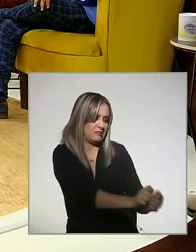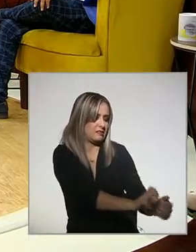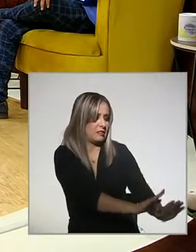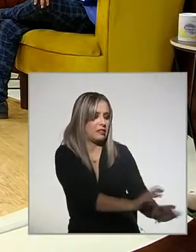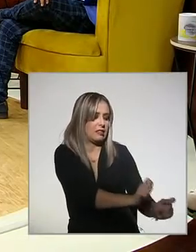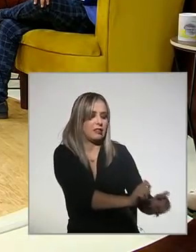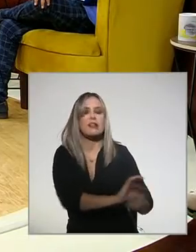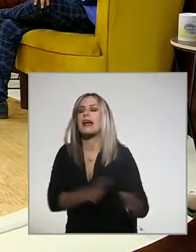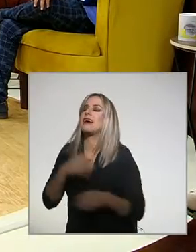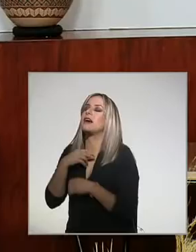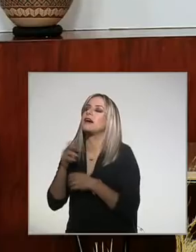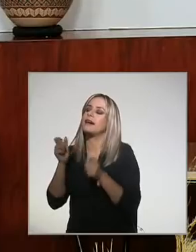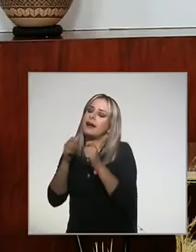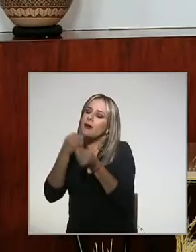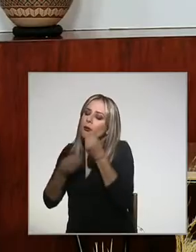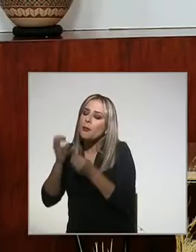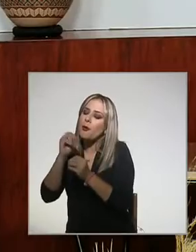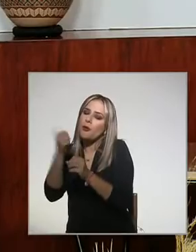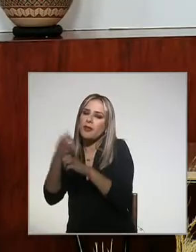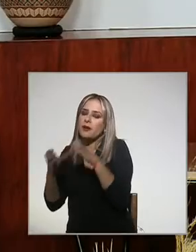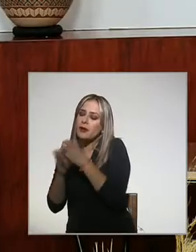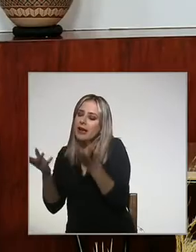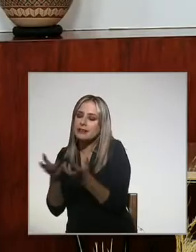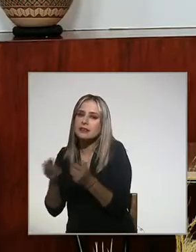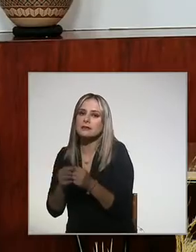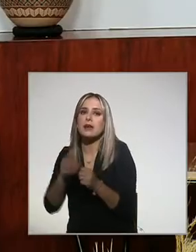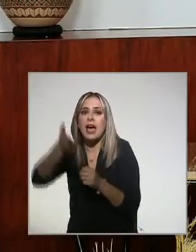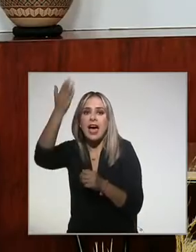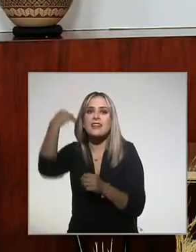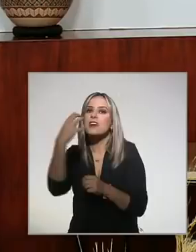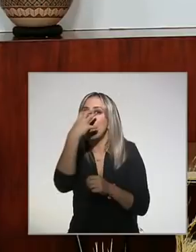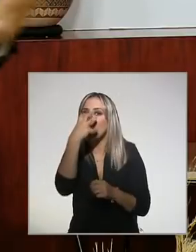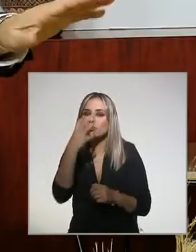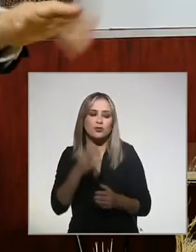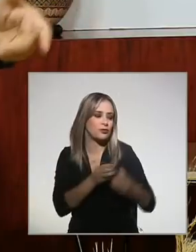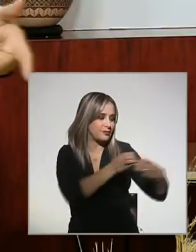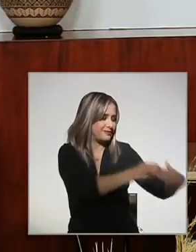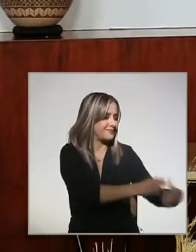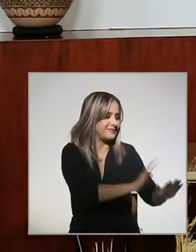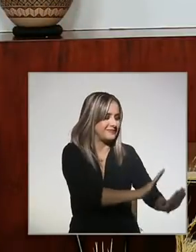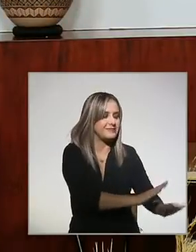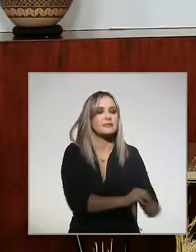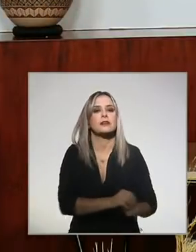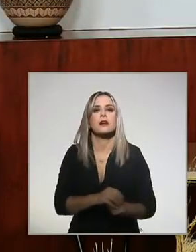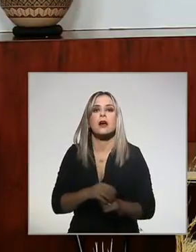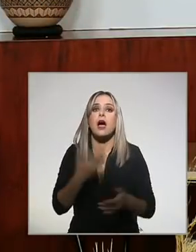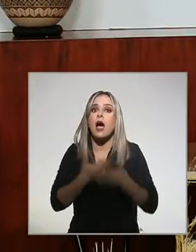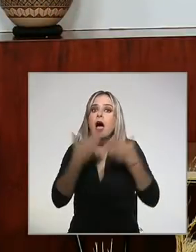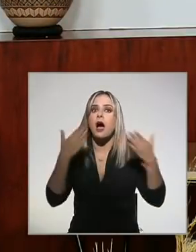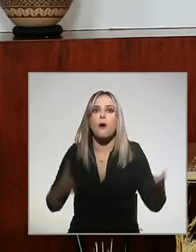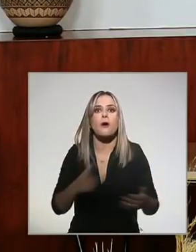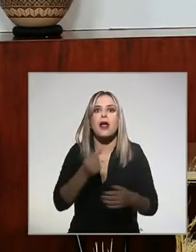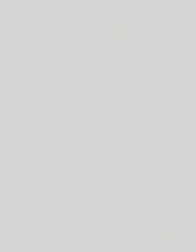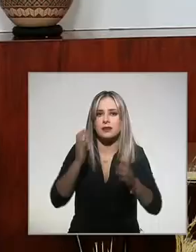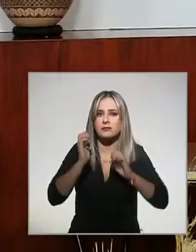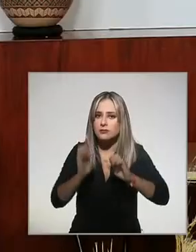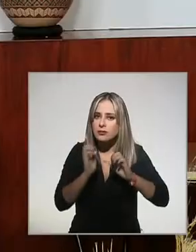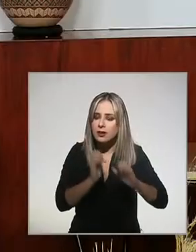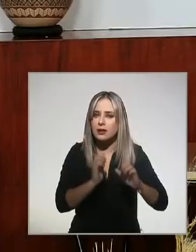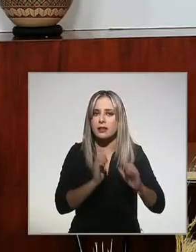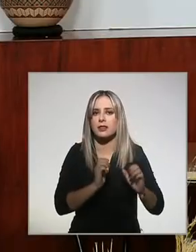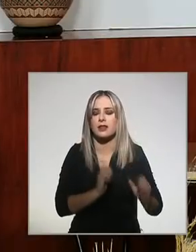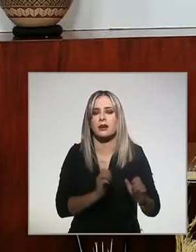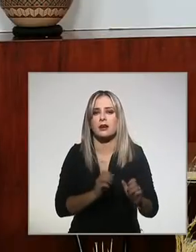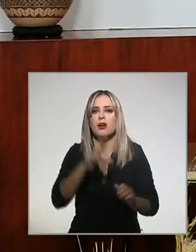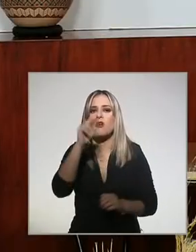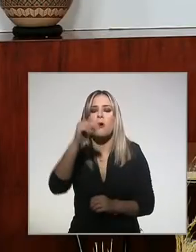un osito Teddy para dormir, ahora usan un dispositivo y no duermen por la luz azul que emiten los dispositivos. Dice